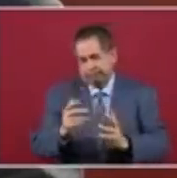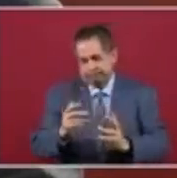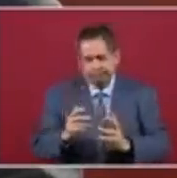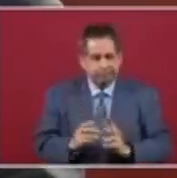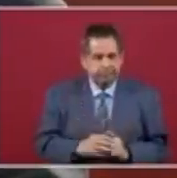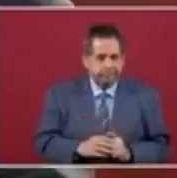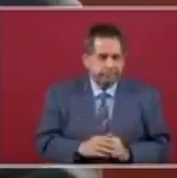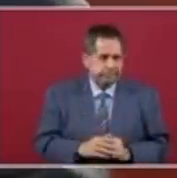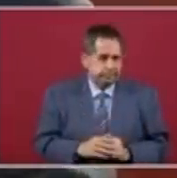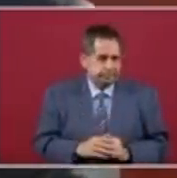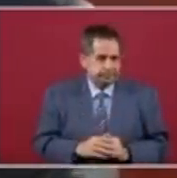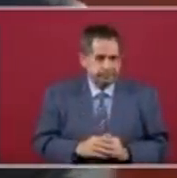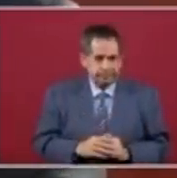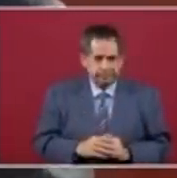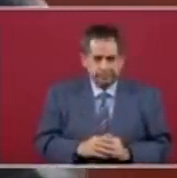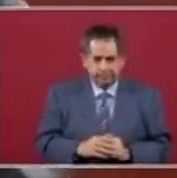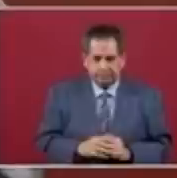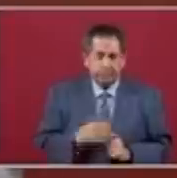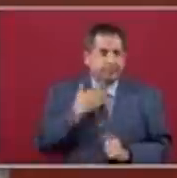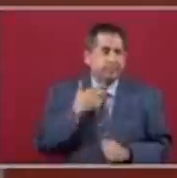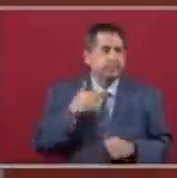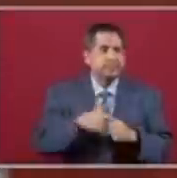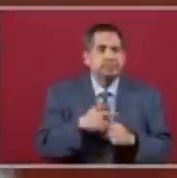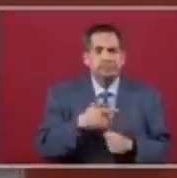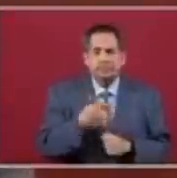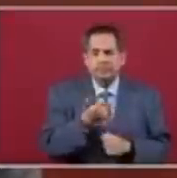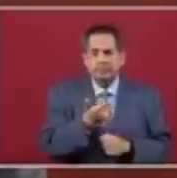en la gasolina